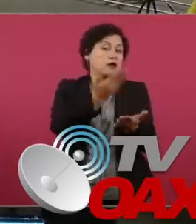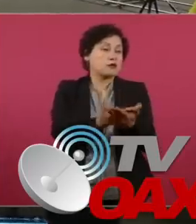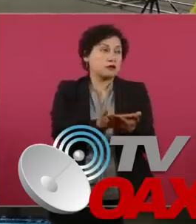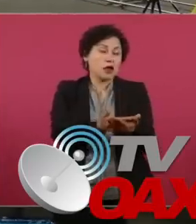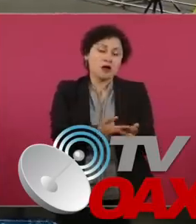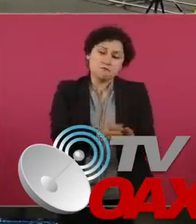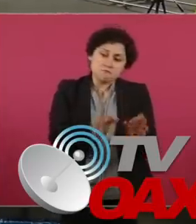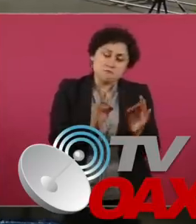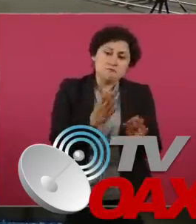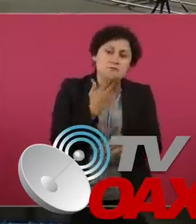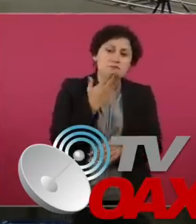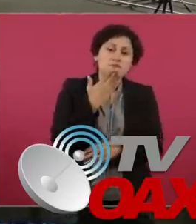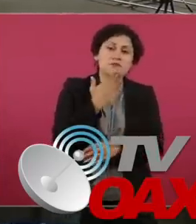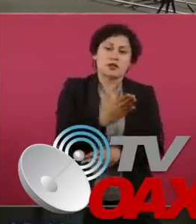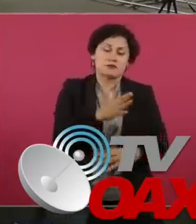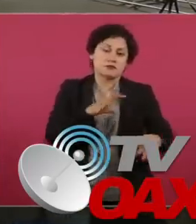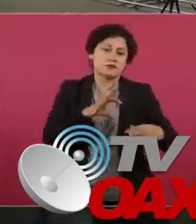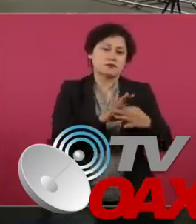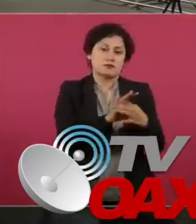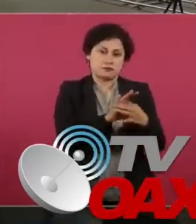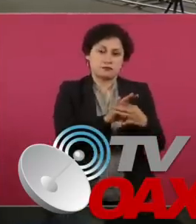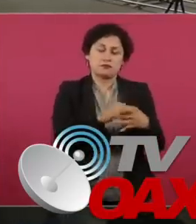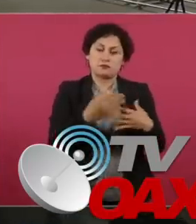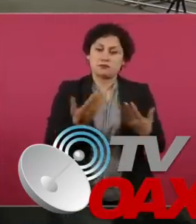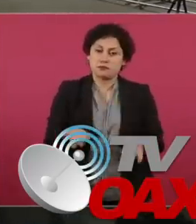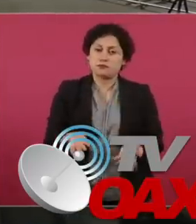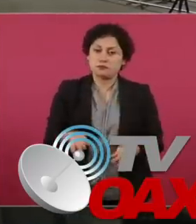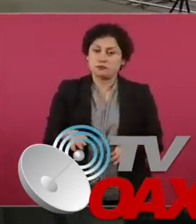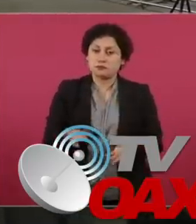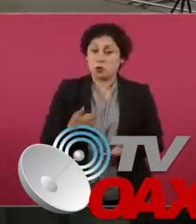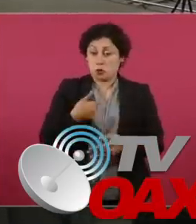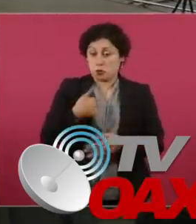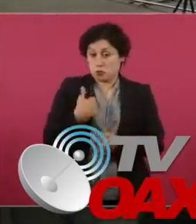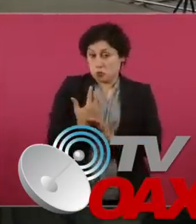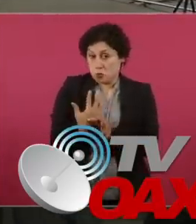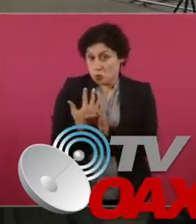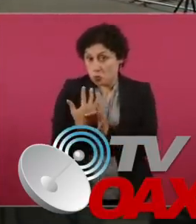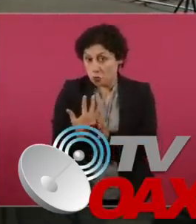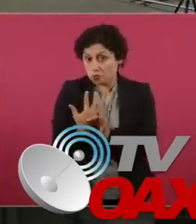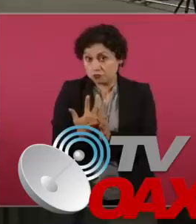con Estados Unidos. Yo sostengo,